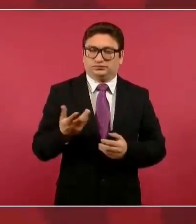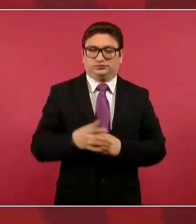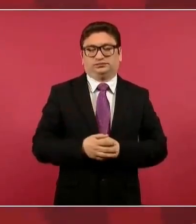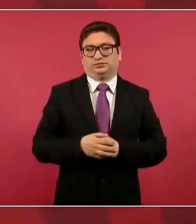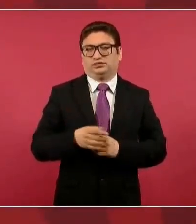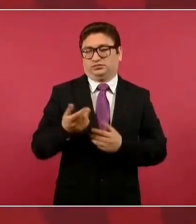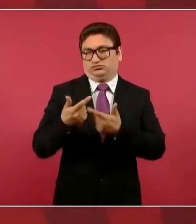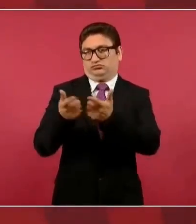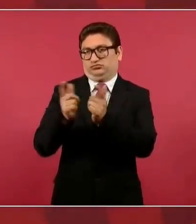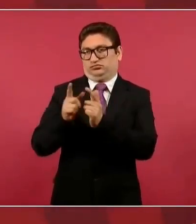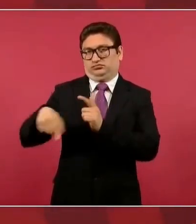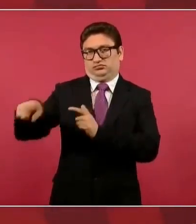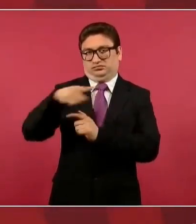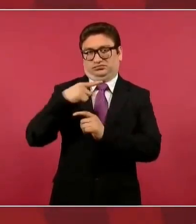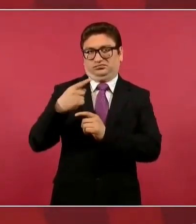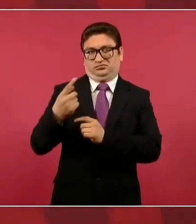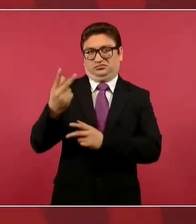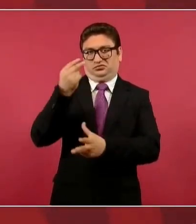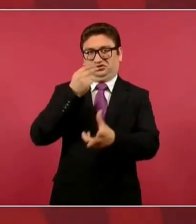se opusieron